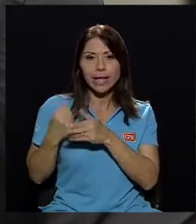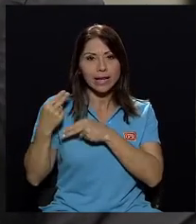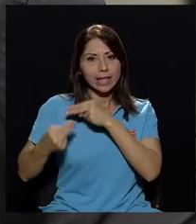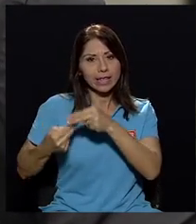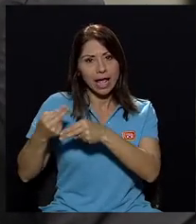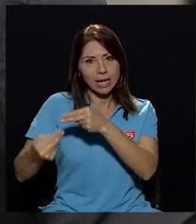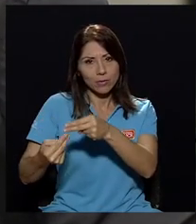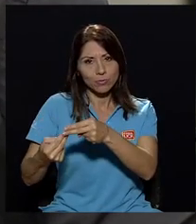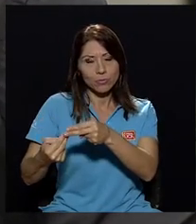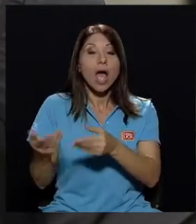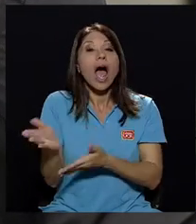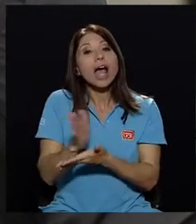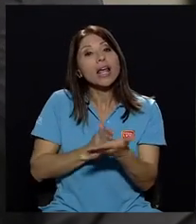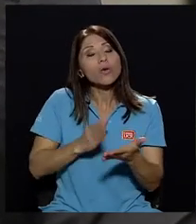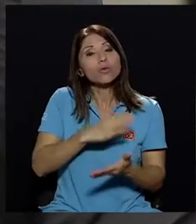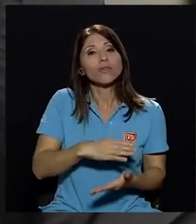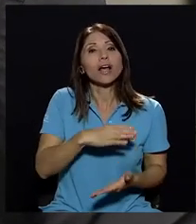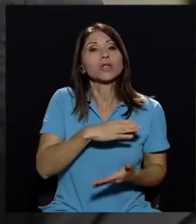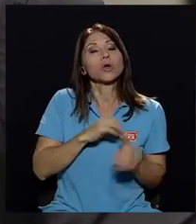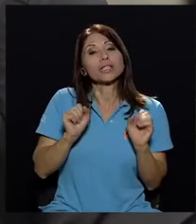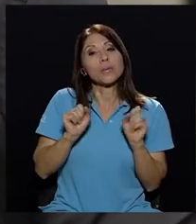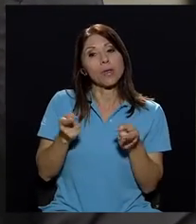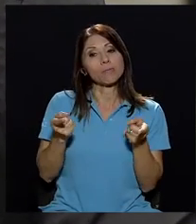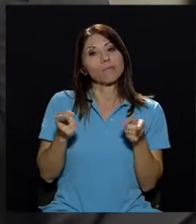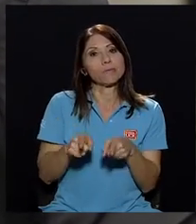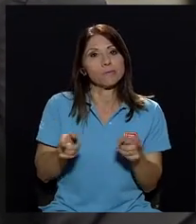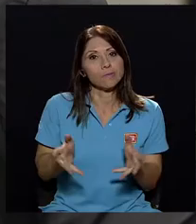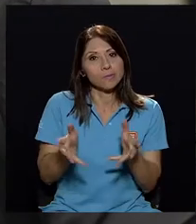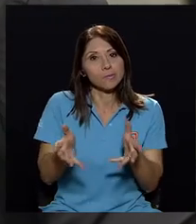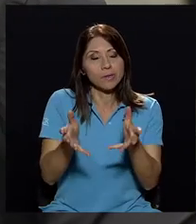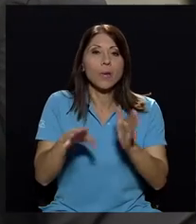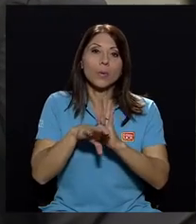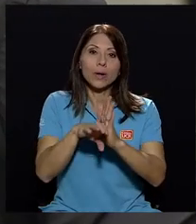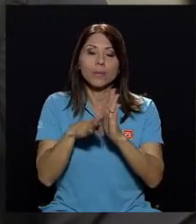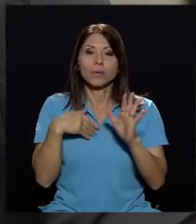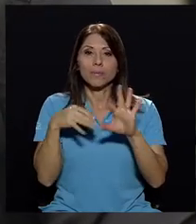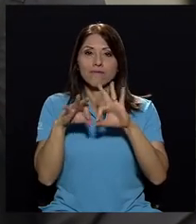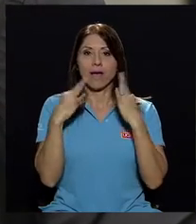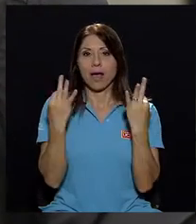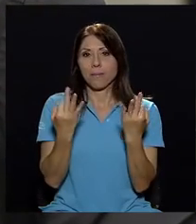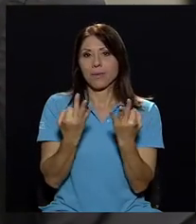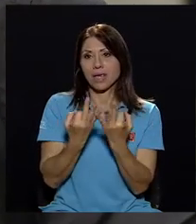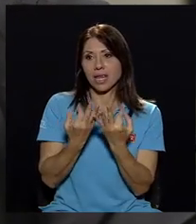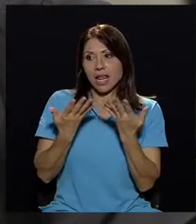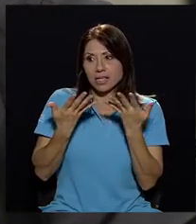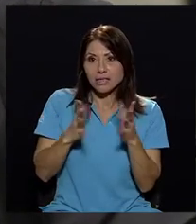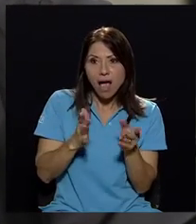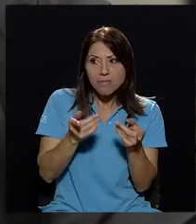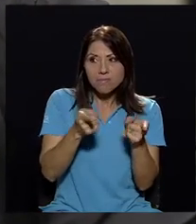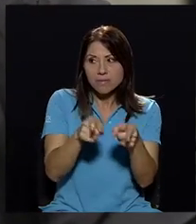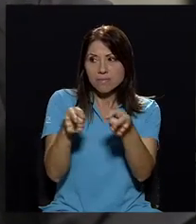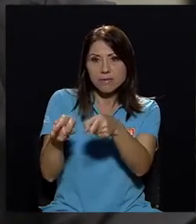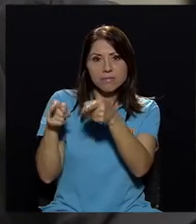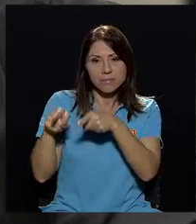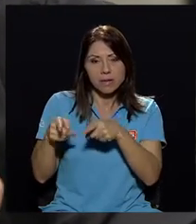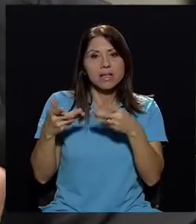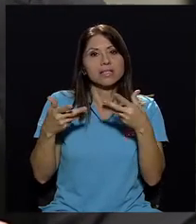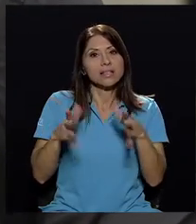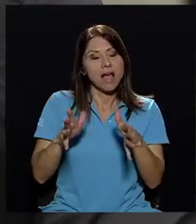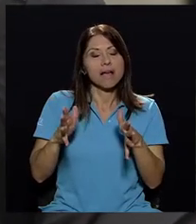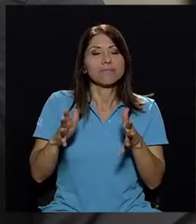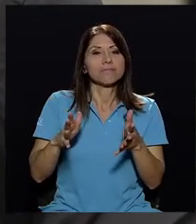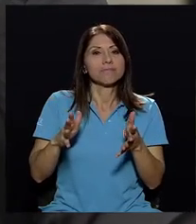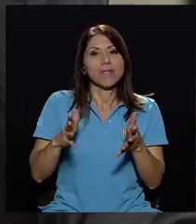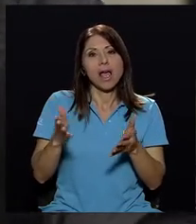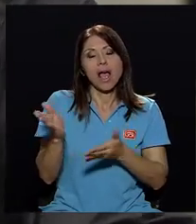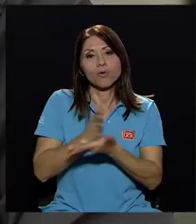factores que predisponen, ¿verdad? Si en mi familia, eso ya está descrito en la teoría, si en mi familia